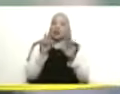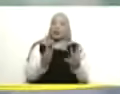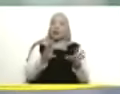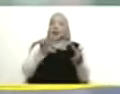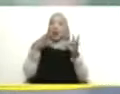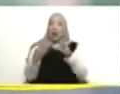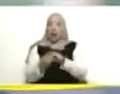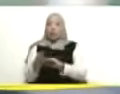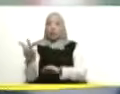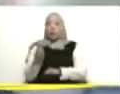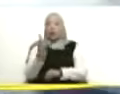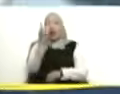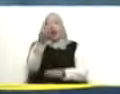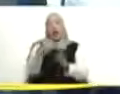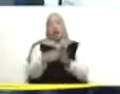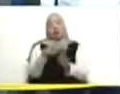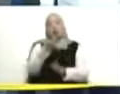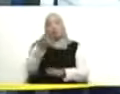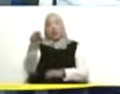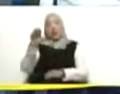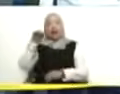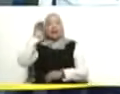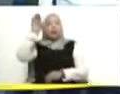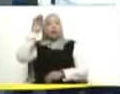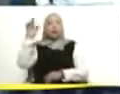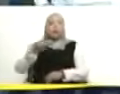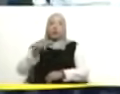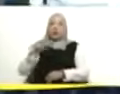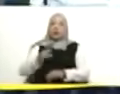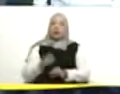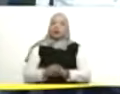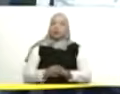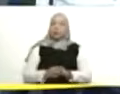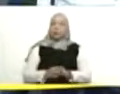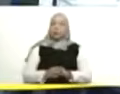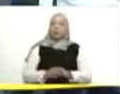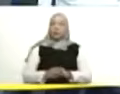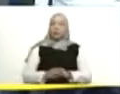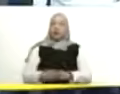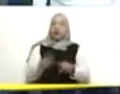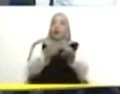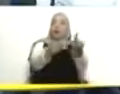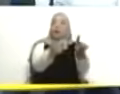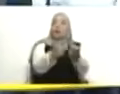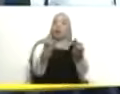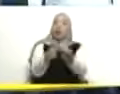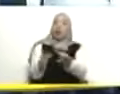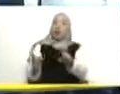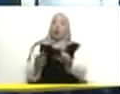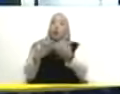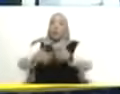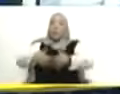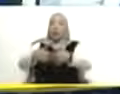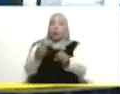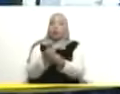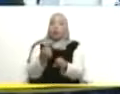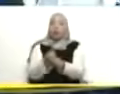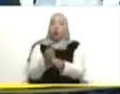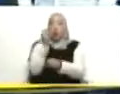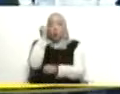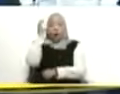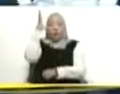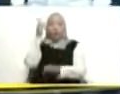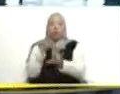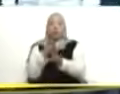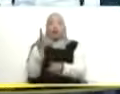y cambios que Venezuela necesita. Y tenemos Benvidrio, que tiene diferentes envases, una empresa que tiene capacidad